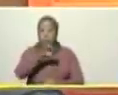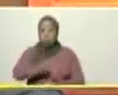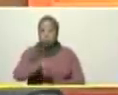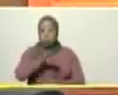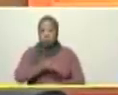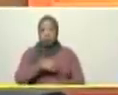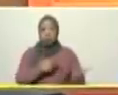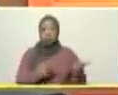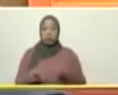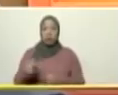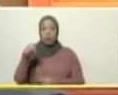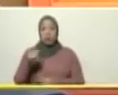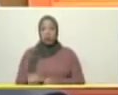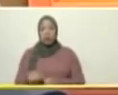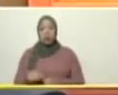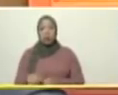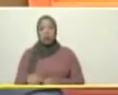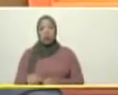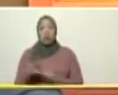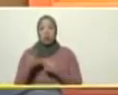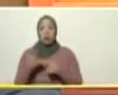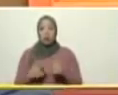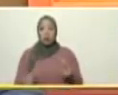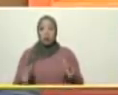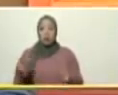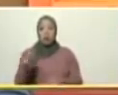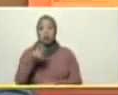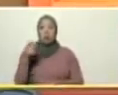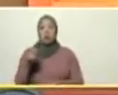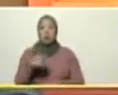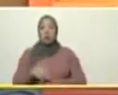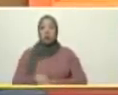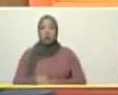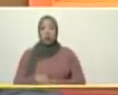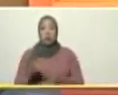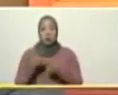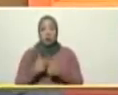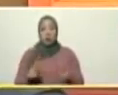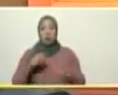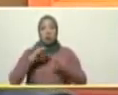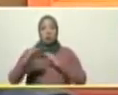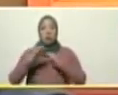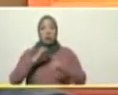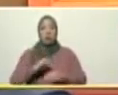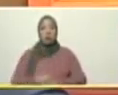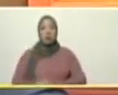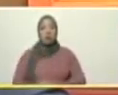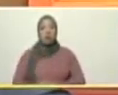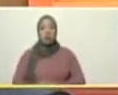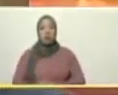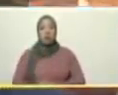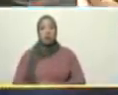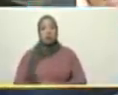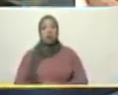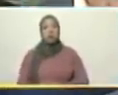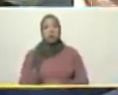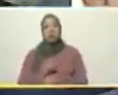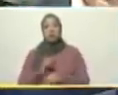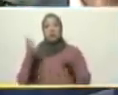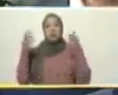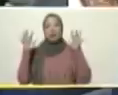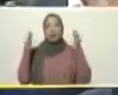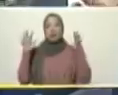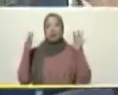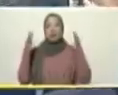con comunidad, con redes sociales para la repolitización y humanización de la comunicación. Correcto.